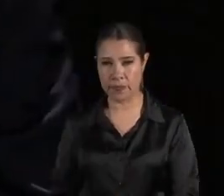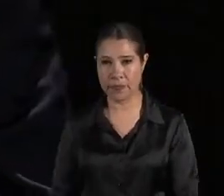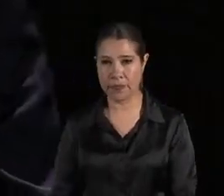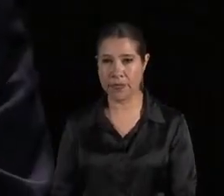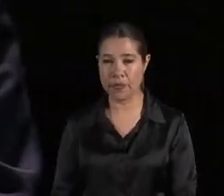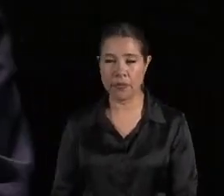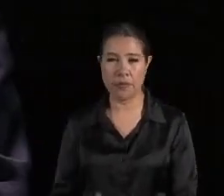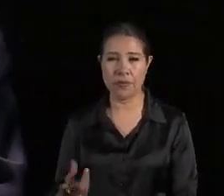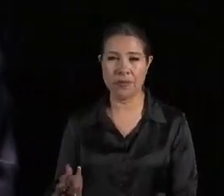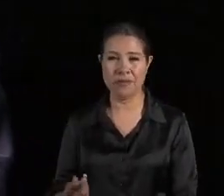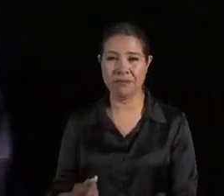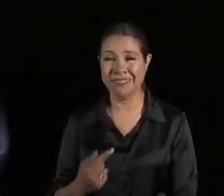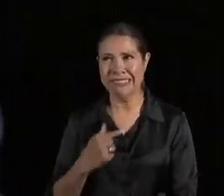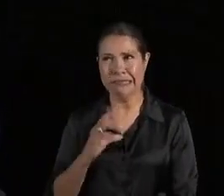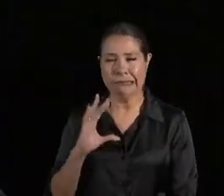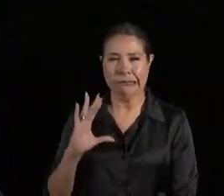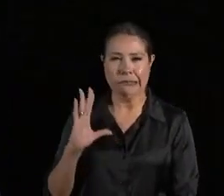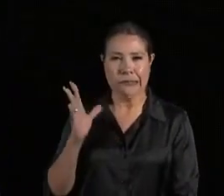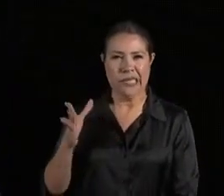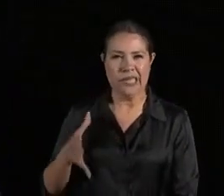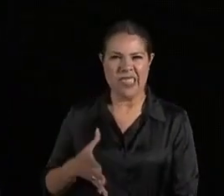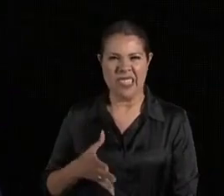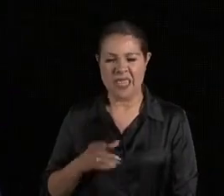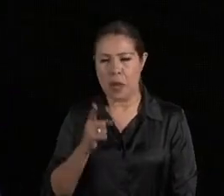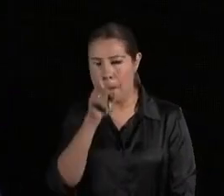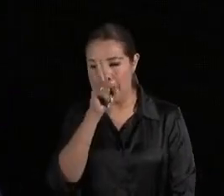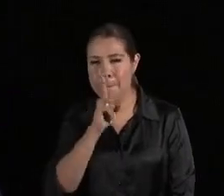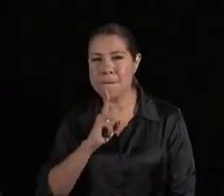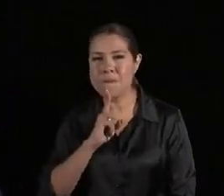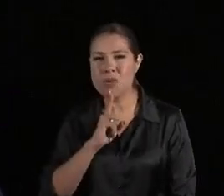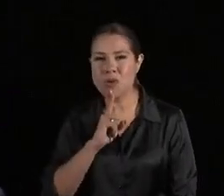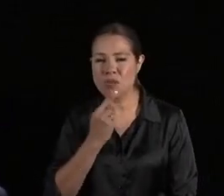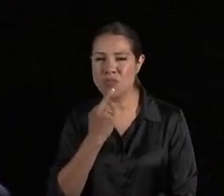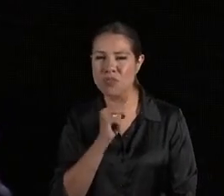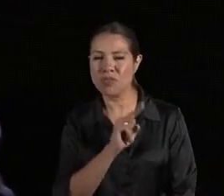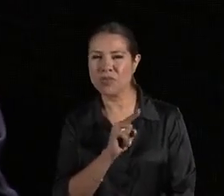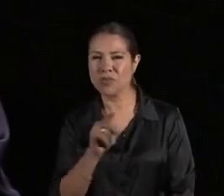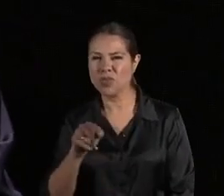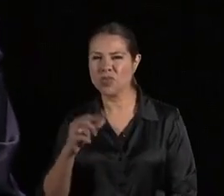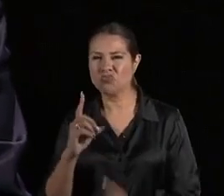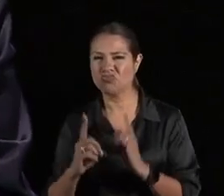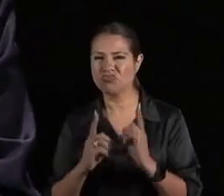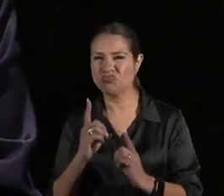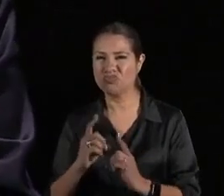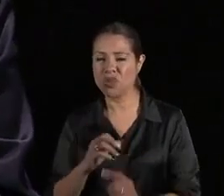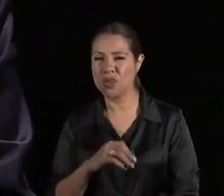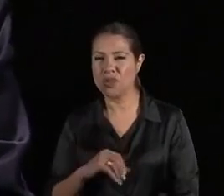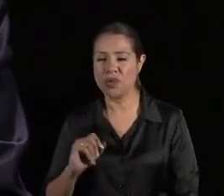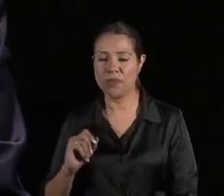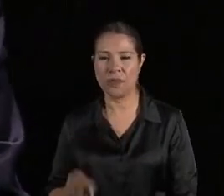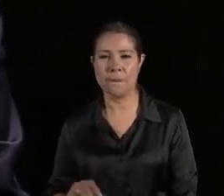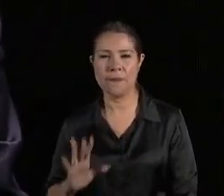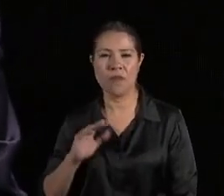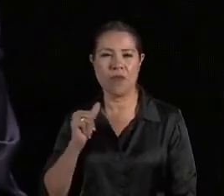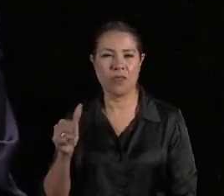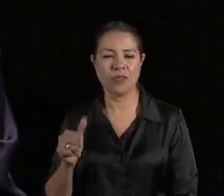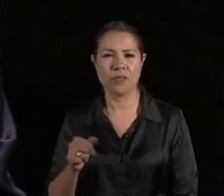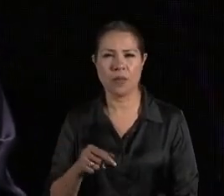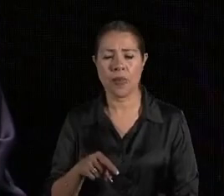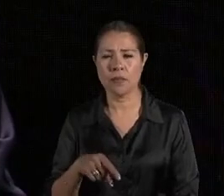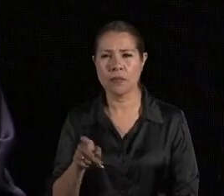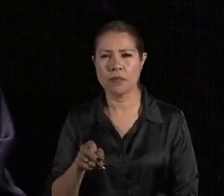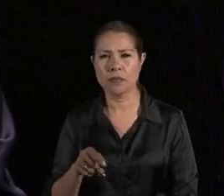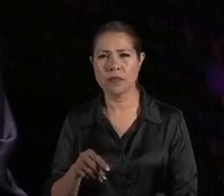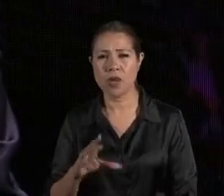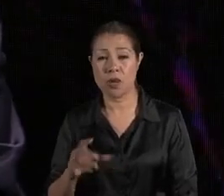No cabe duda que la soberbia, Ricardo, la calumnia y la difamación son tu deporte favorito. Pero ya te conocieron. Mexicanos